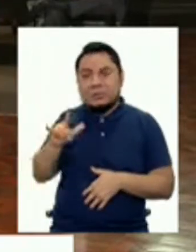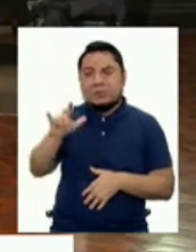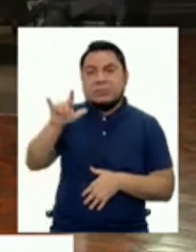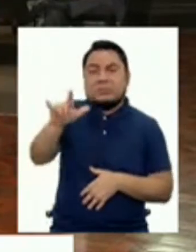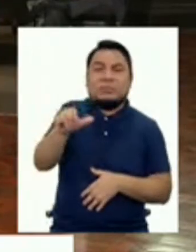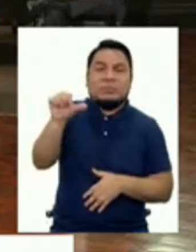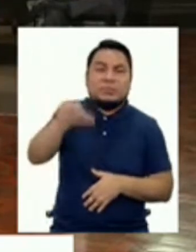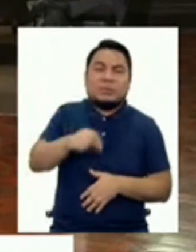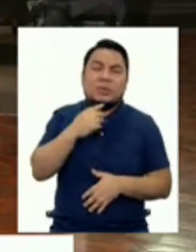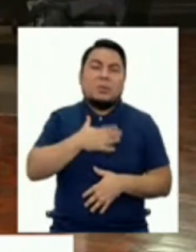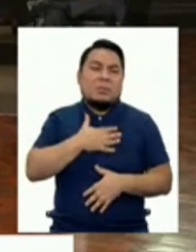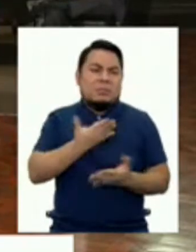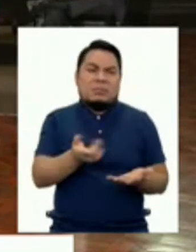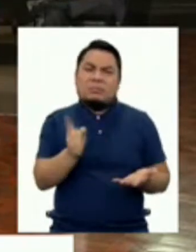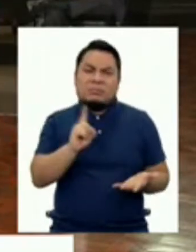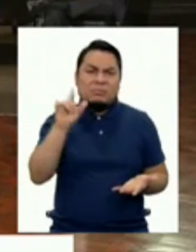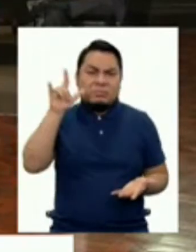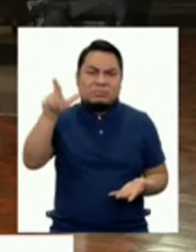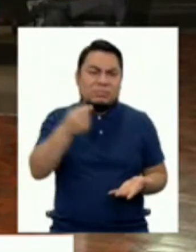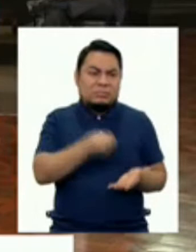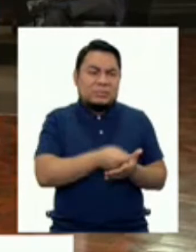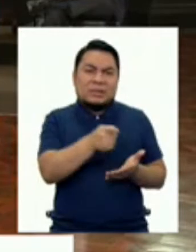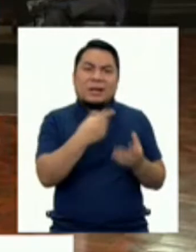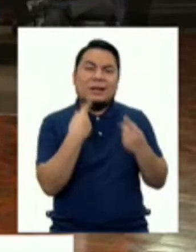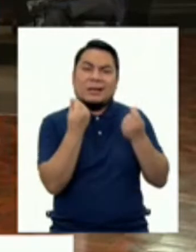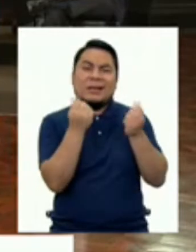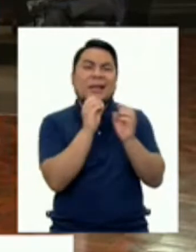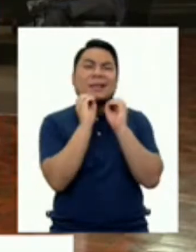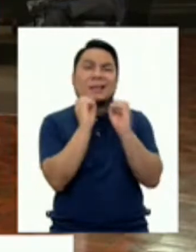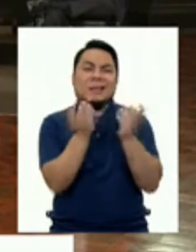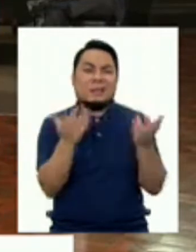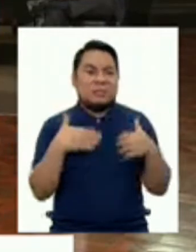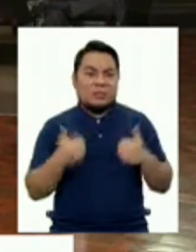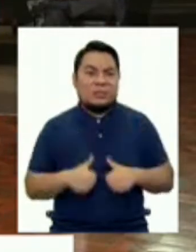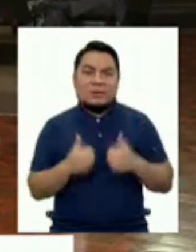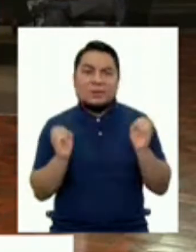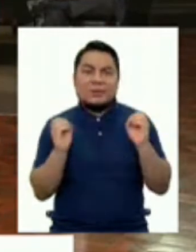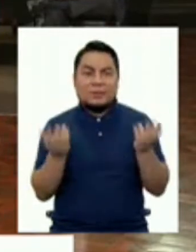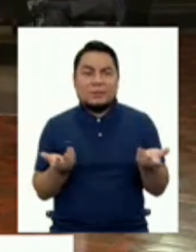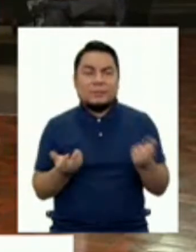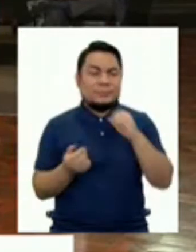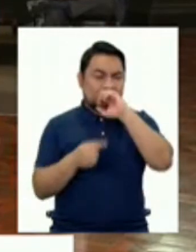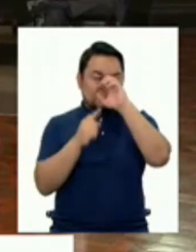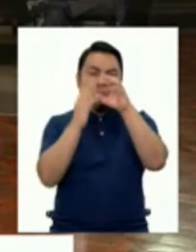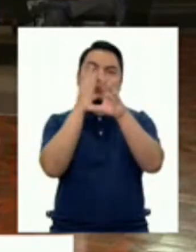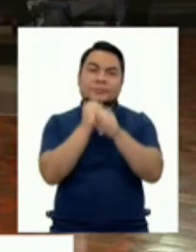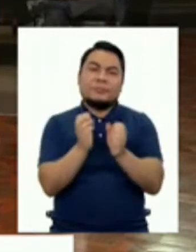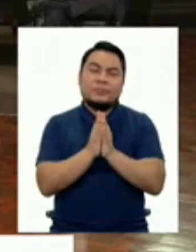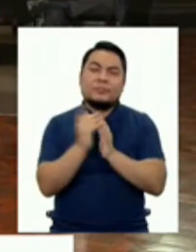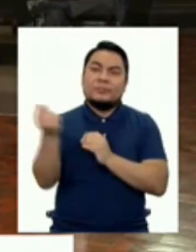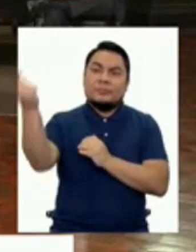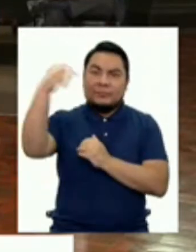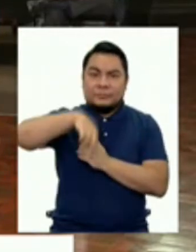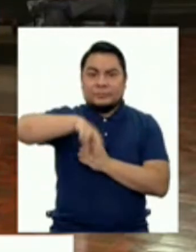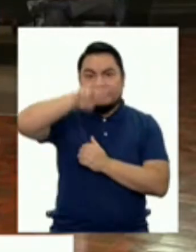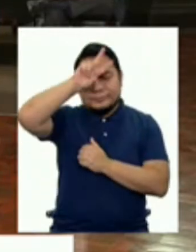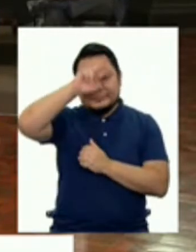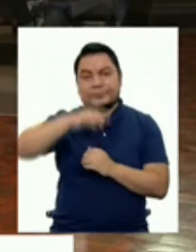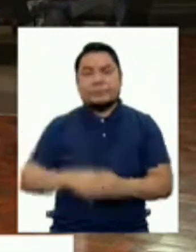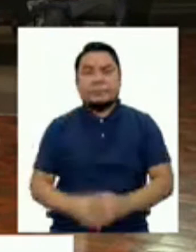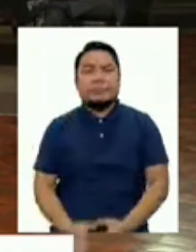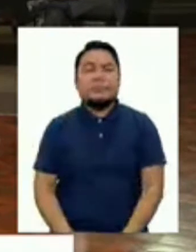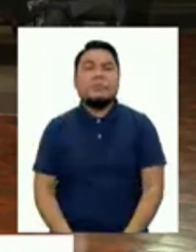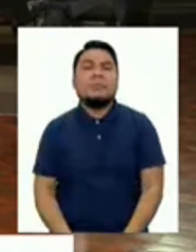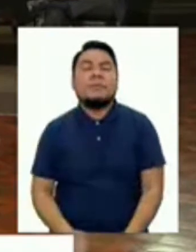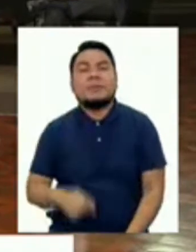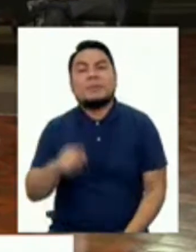mal llamados humanitarios, cuando ellos no tienen ya dinero para sobrevivir? Ellos suplican ser repatriados.